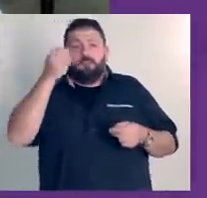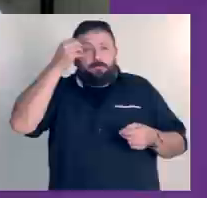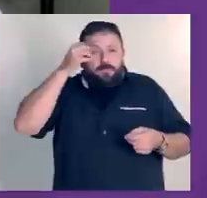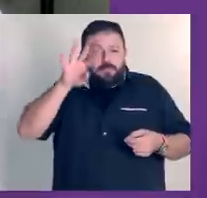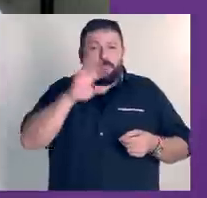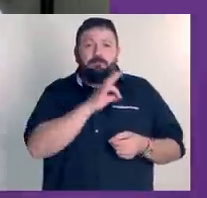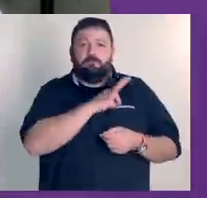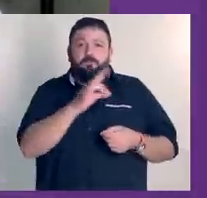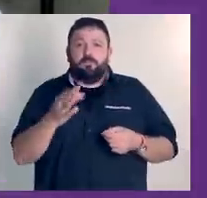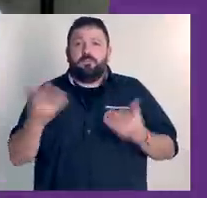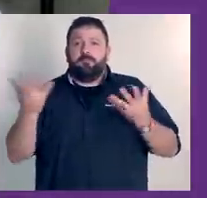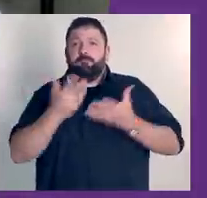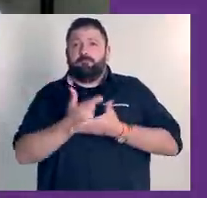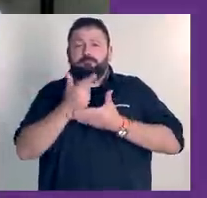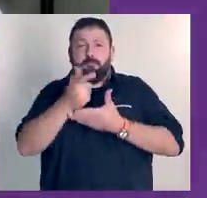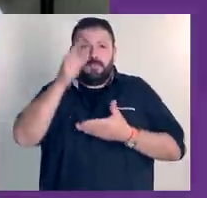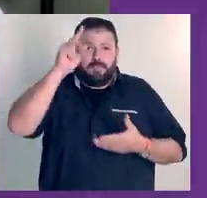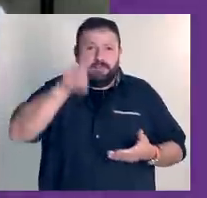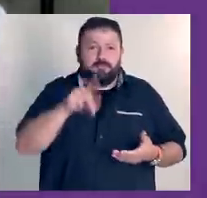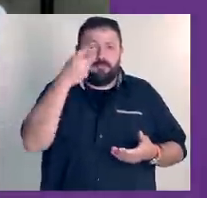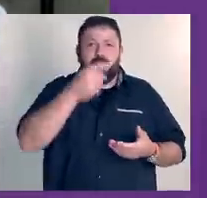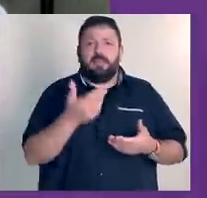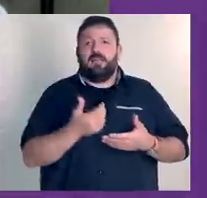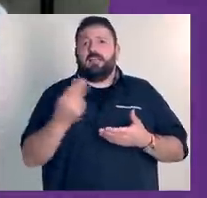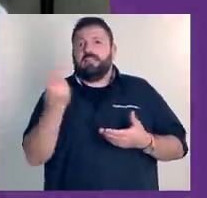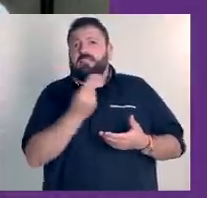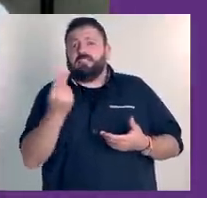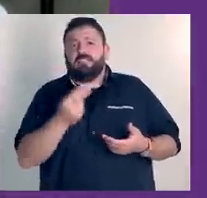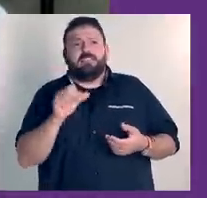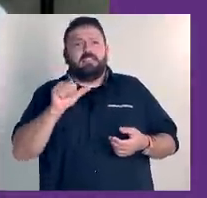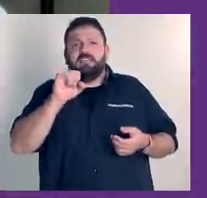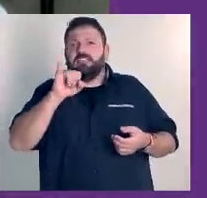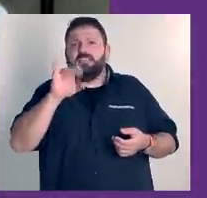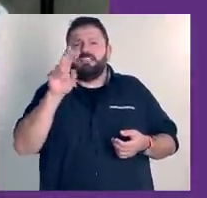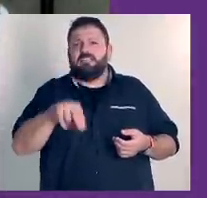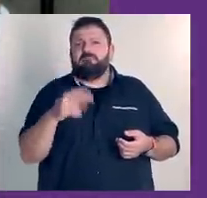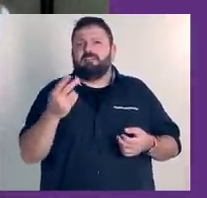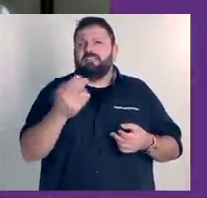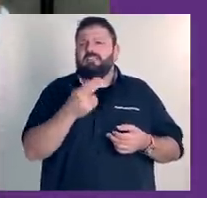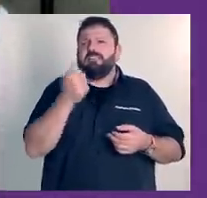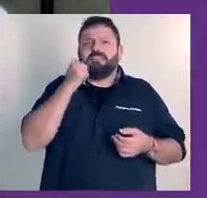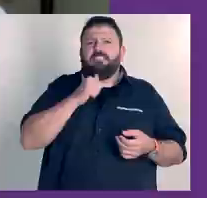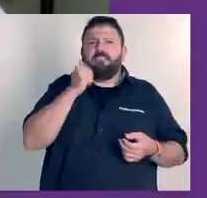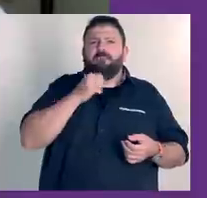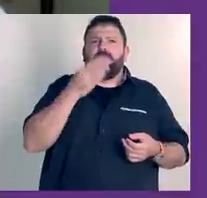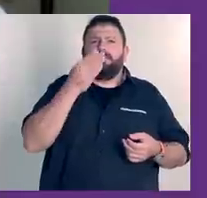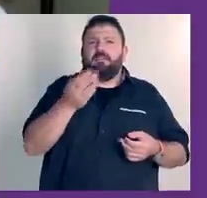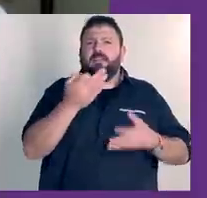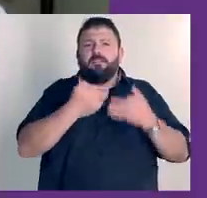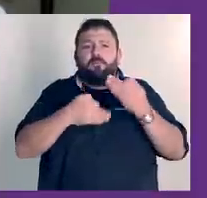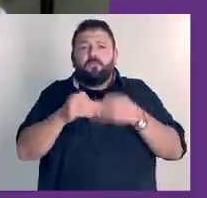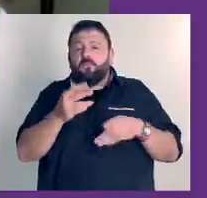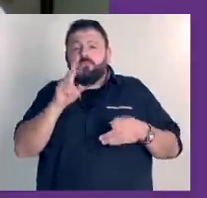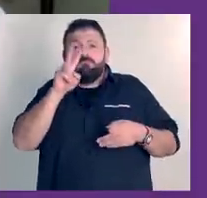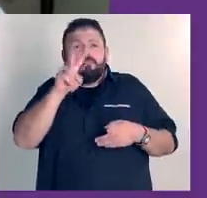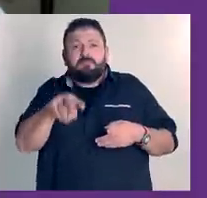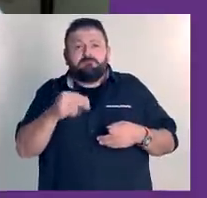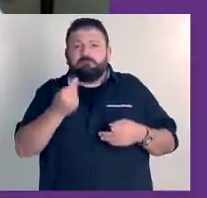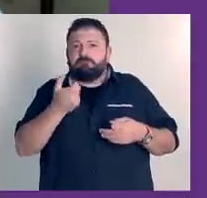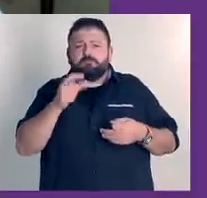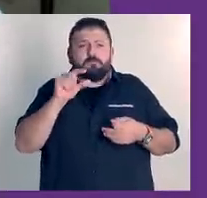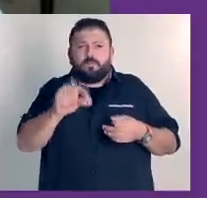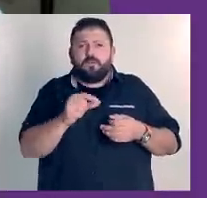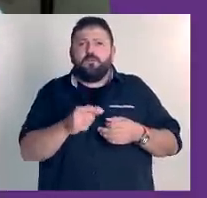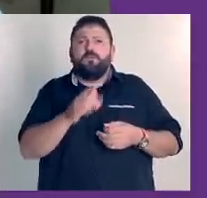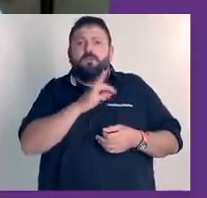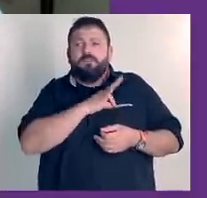este momento que tanta necesidad de salud hay. Así que el 300 es lo que te pide el plan de compensación, que es nada, pero tú decirle a esa